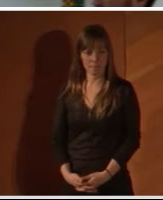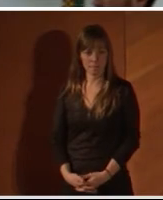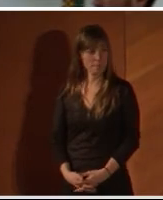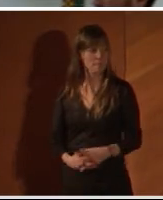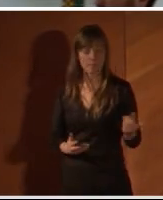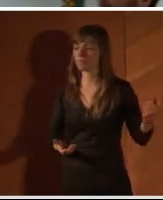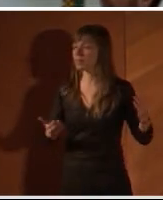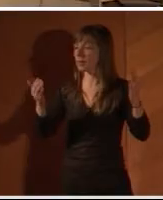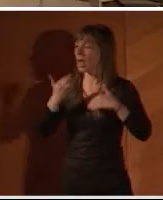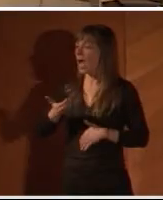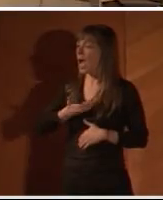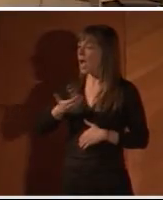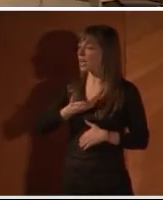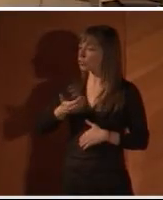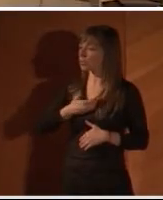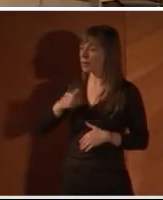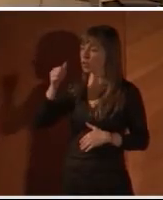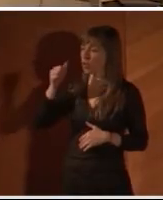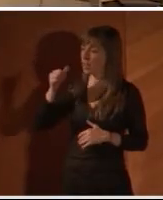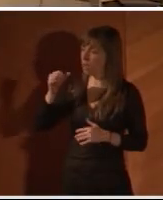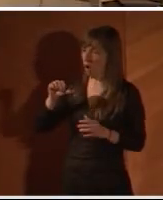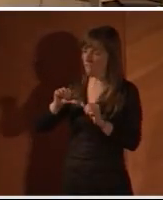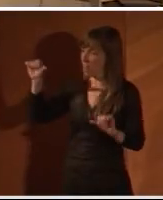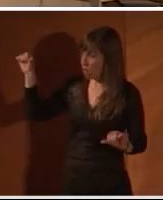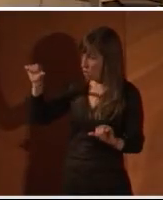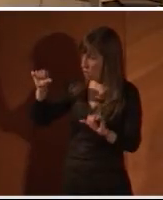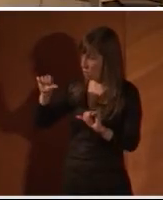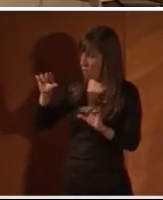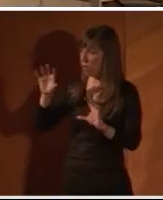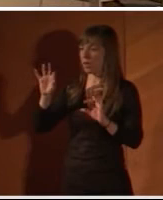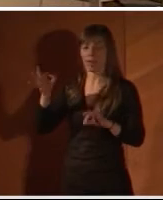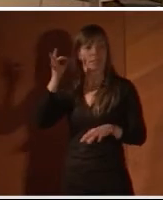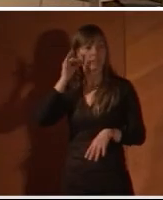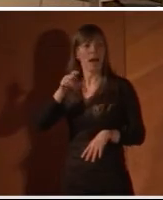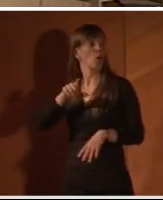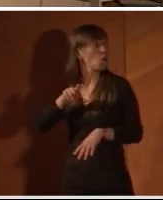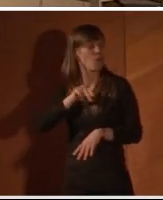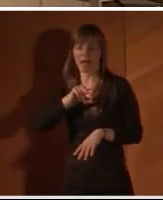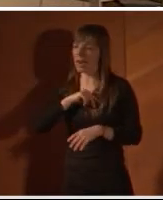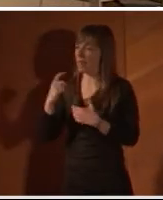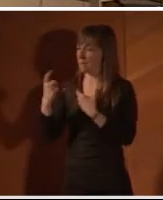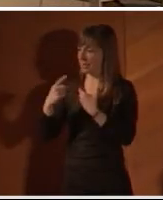Del Ayuntamiento de Oviedo interviene Ana Taboada, concejala de Participación.